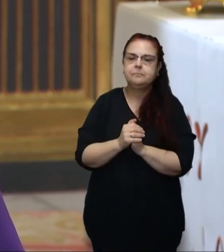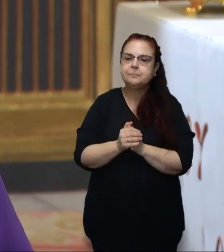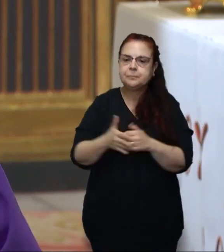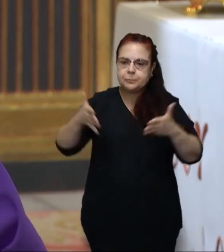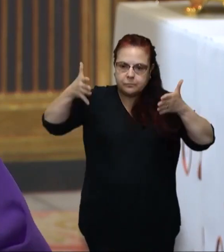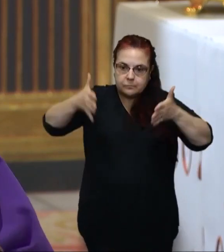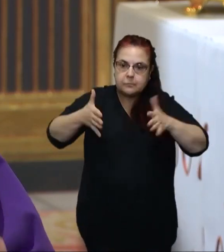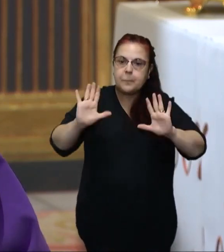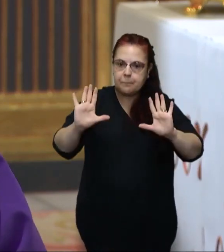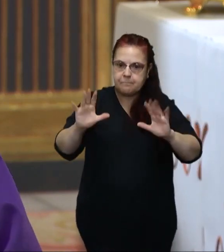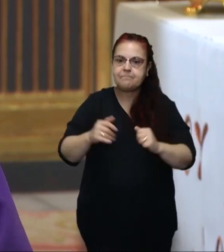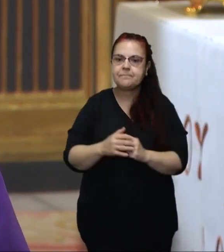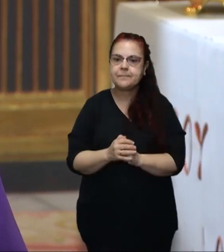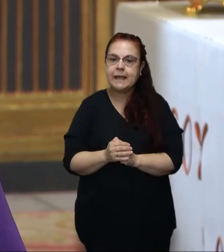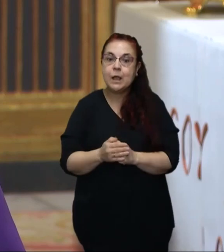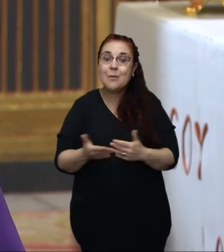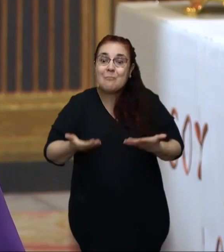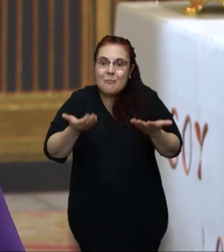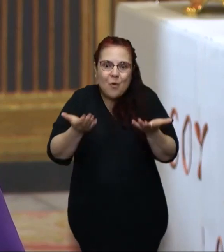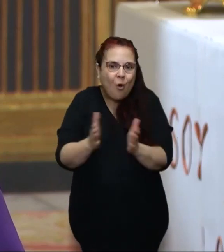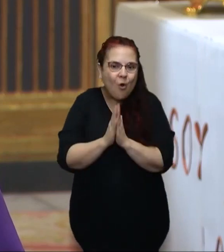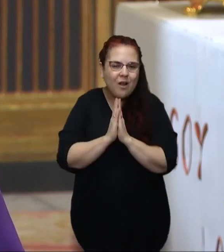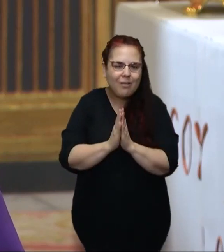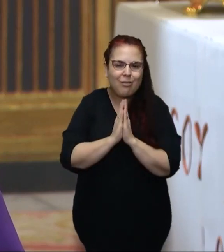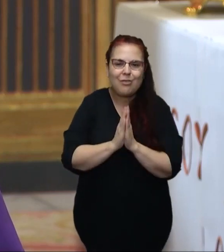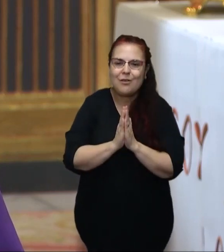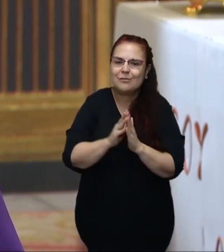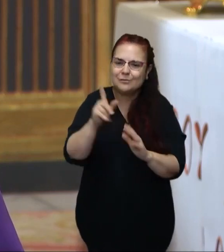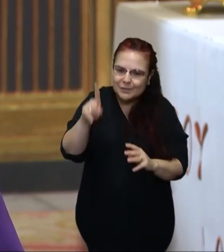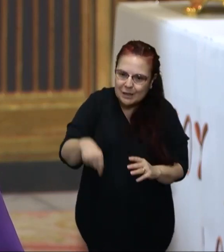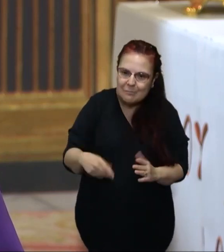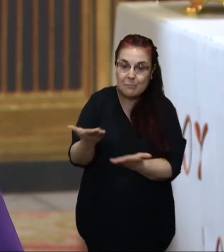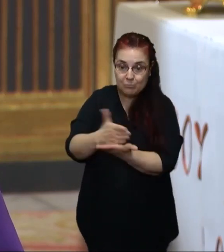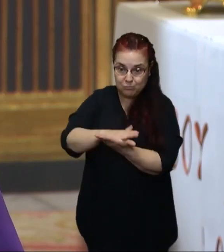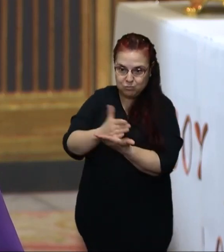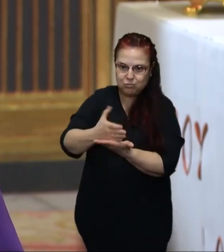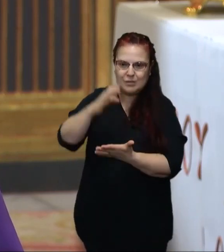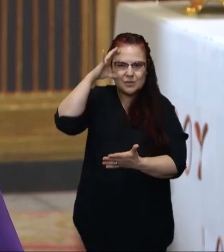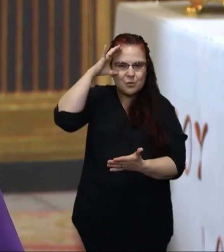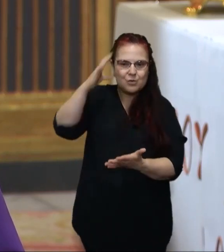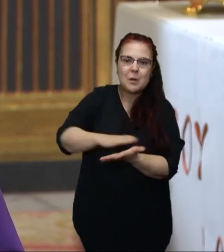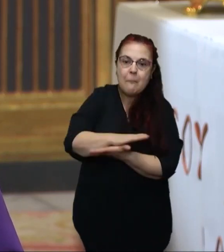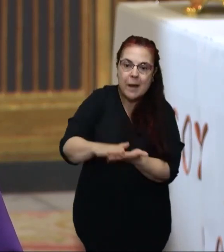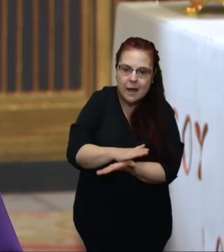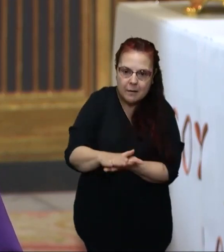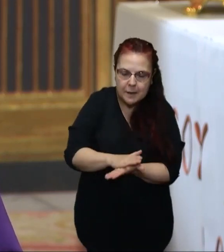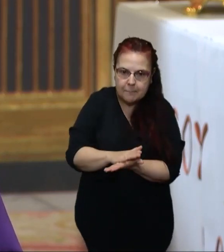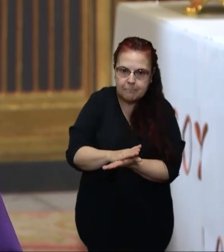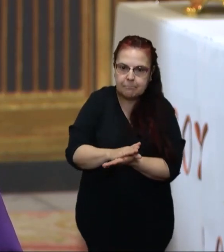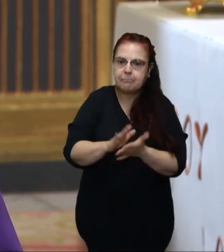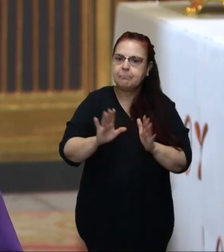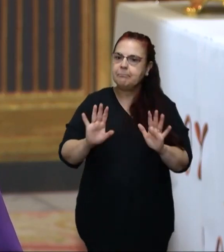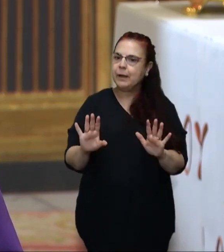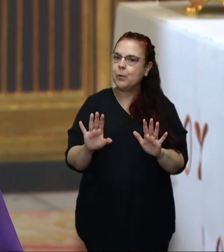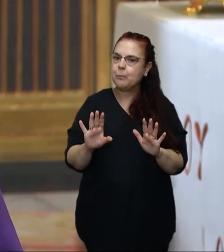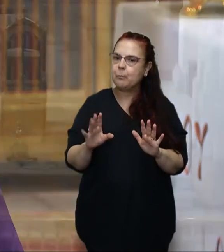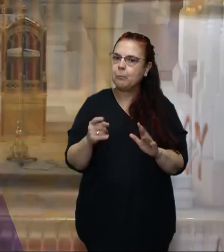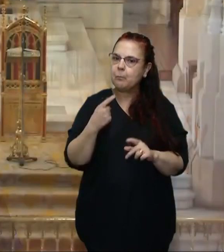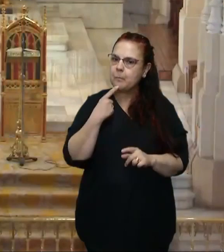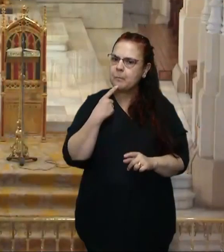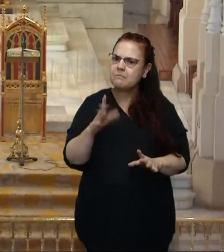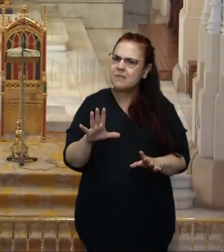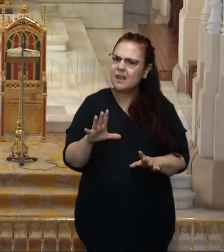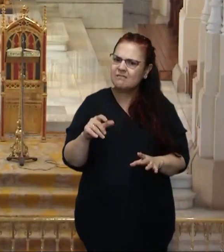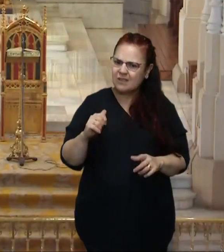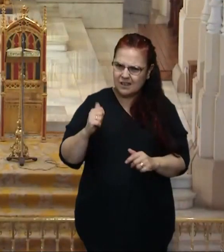palabra de Dios. Nos hemos invitado a la oración también por medio de la escucha de la palabra. Parece que llegamos a la Semana